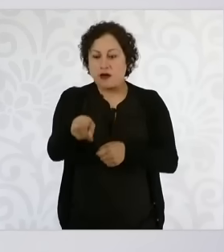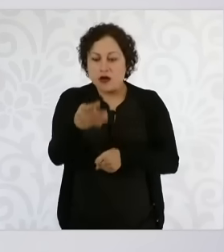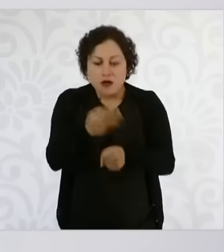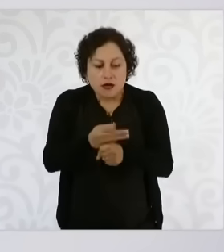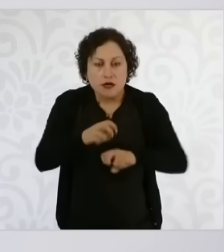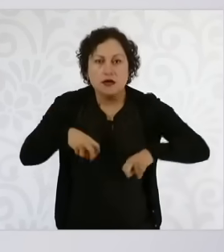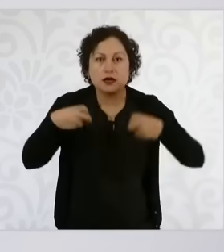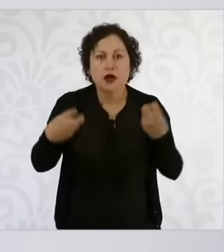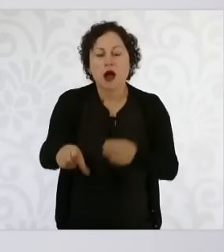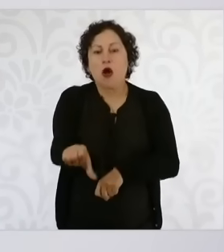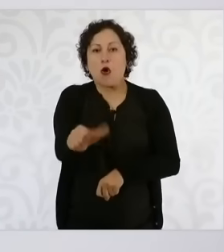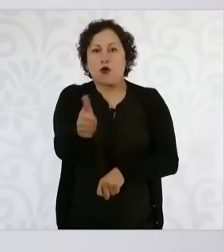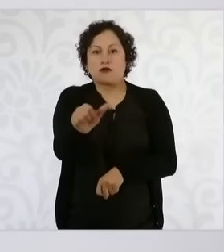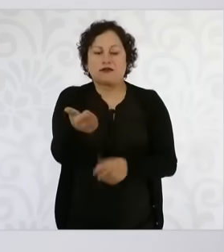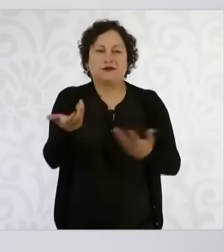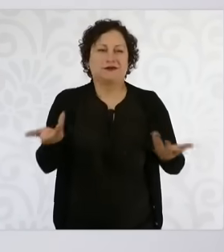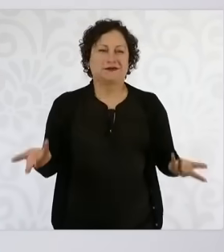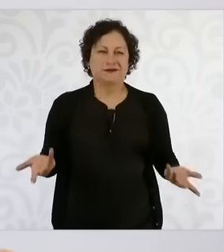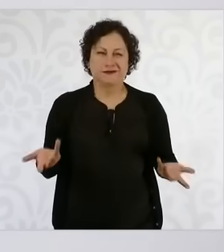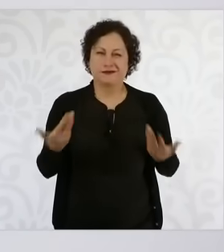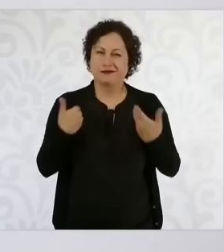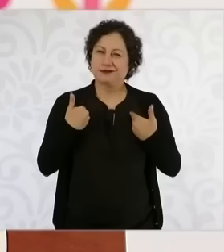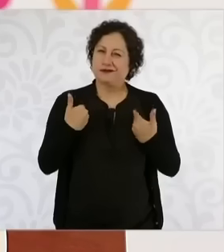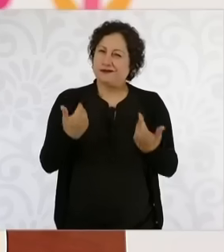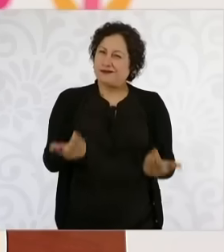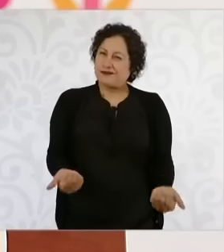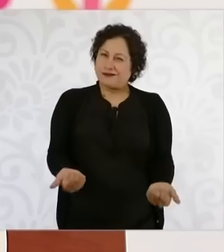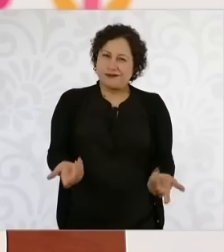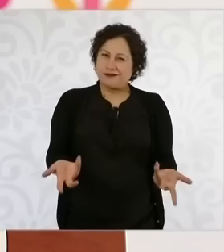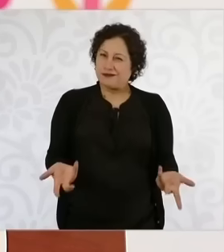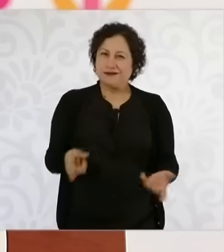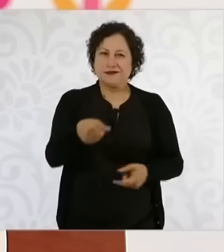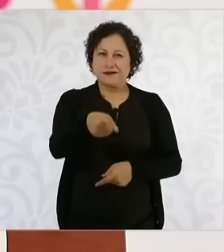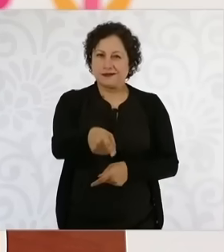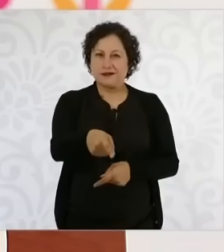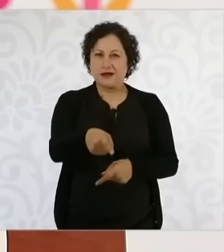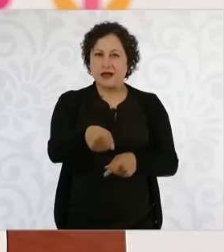era darle una vuelta así, pero una pirueta